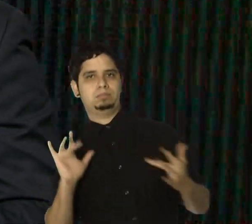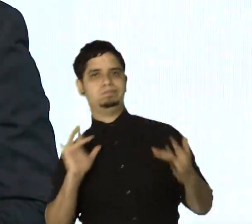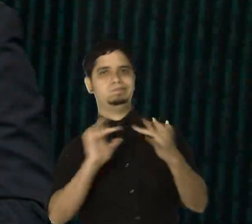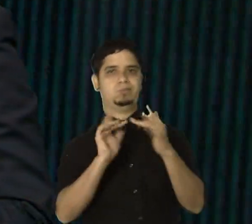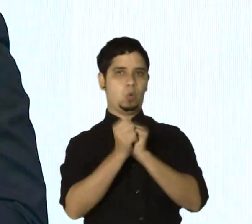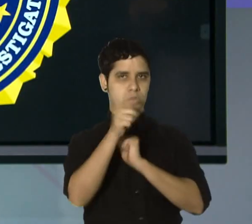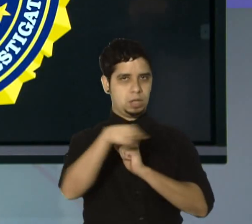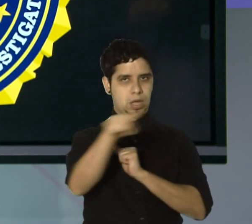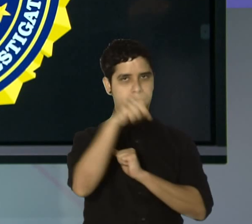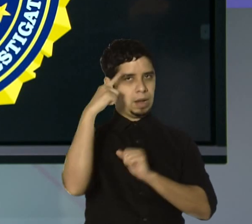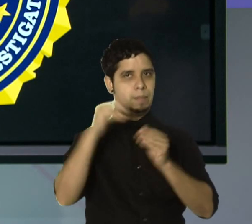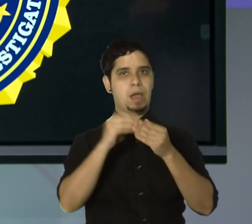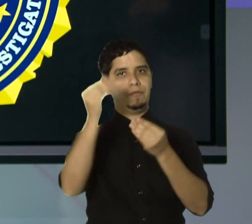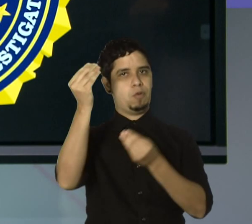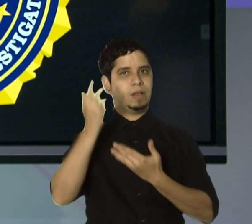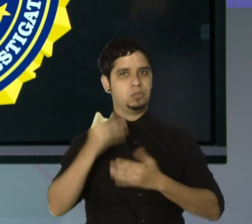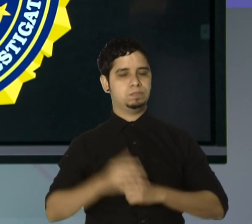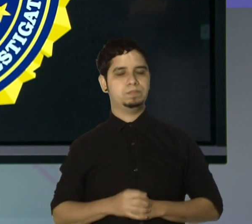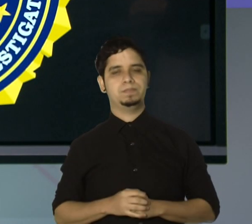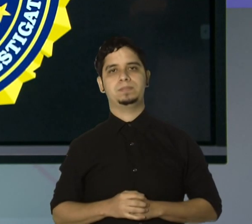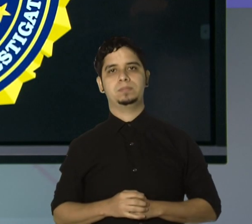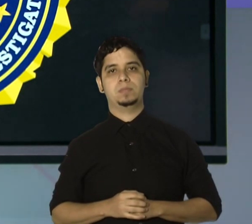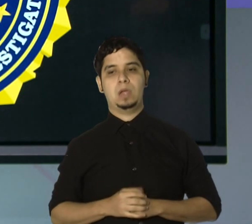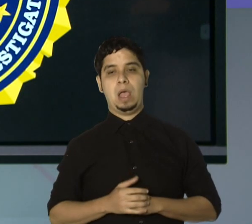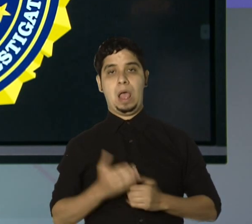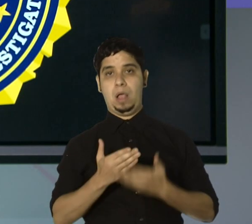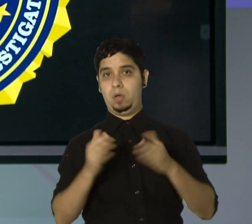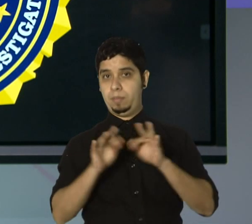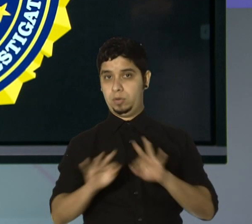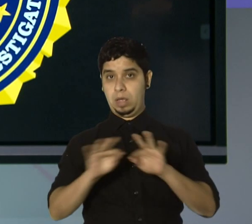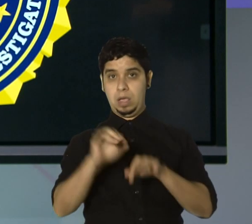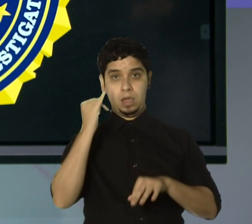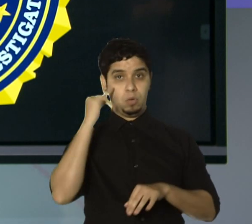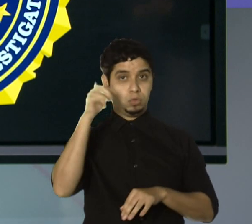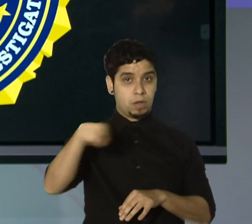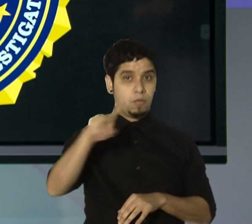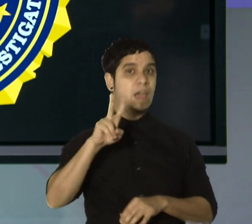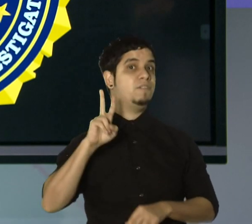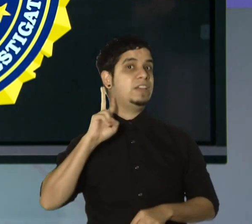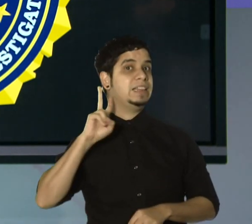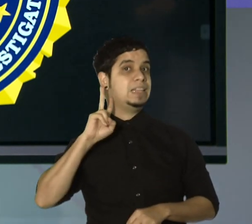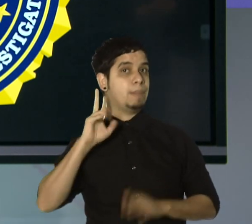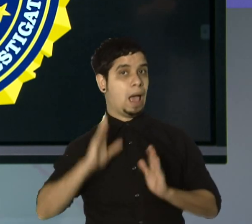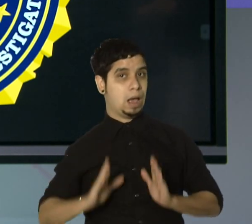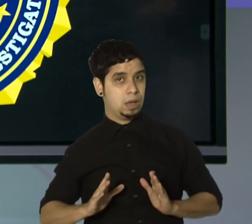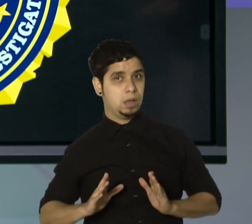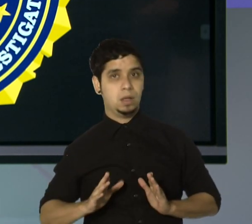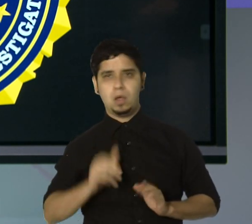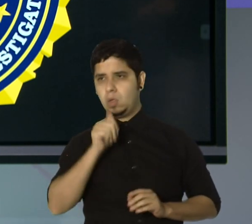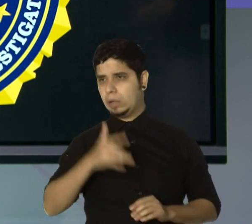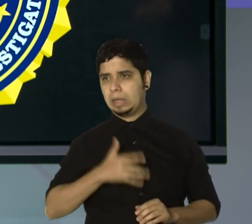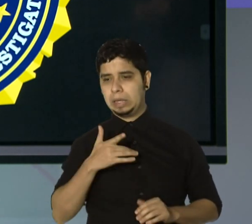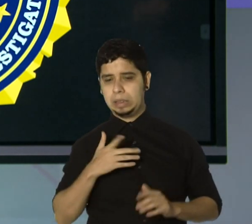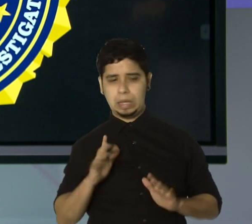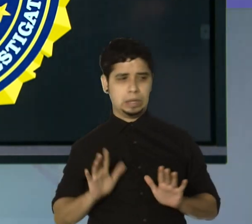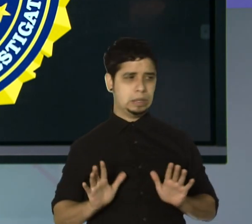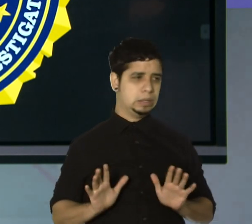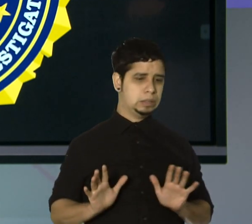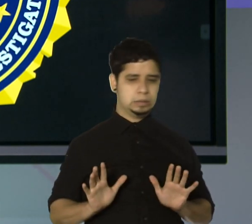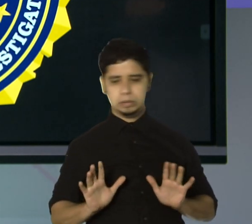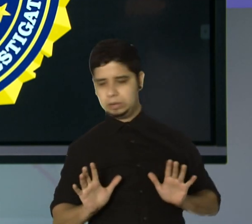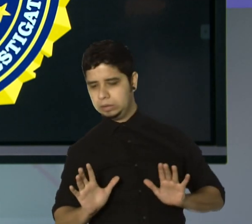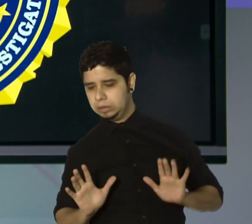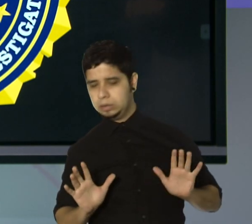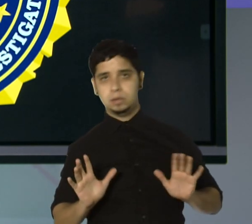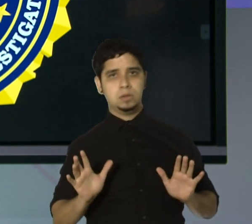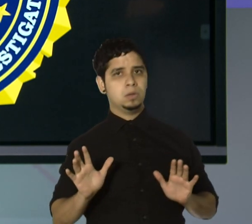Y algo importante sobre esto. Si usted fue víctima, no se siente incómodo de